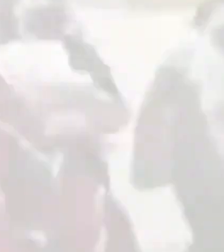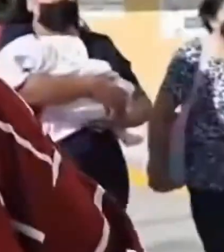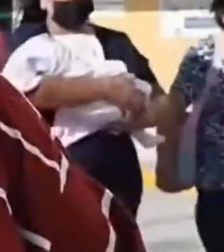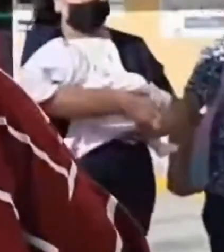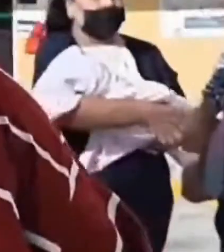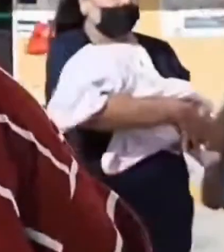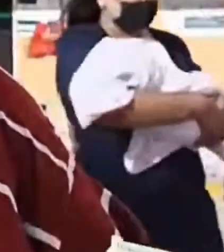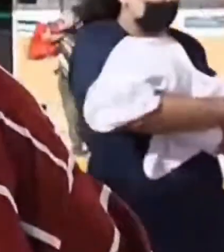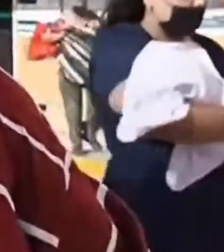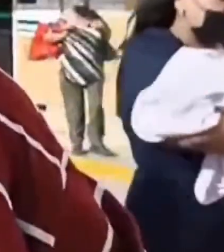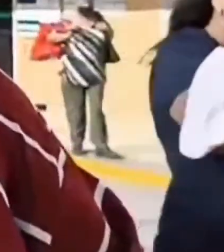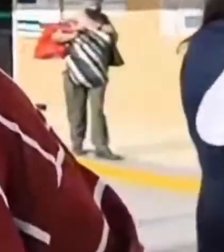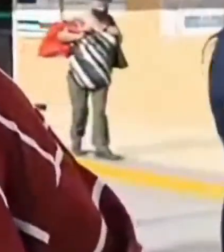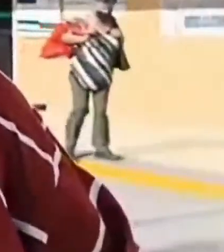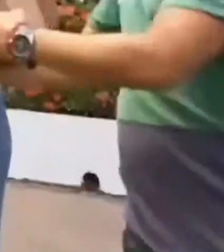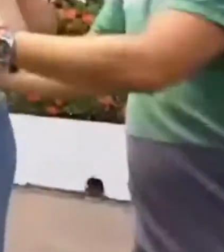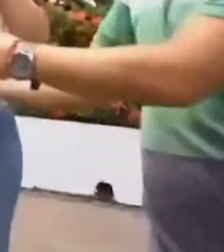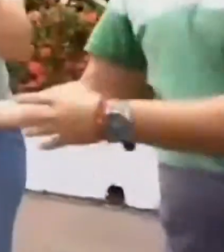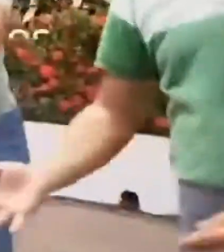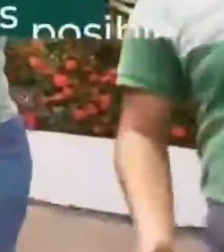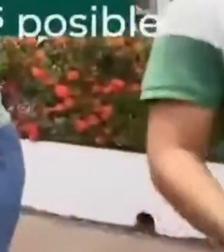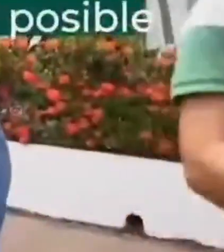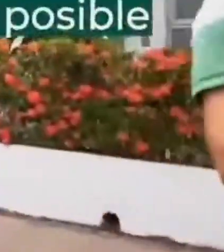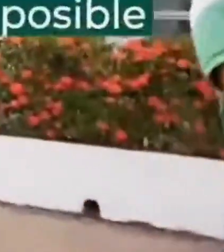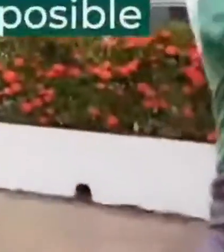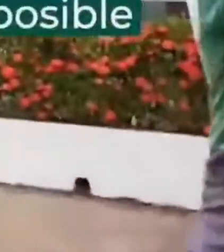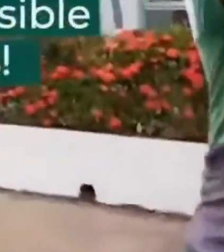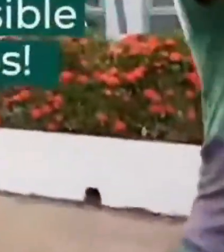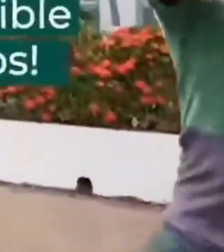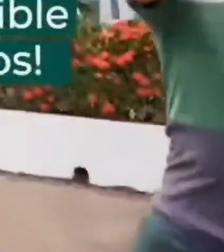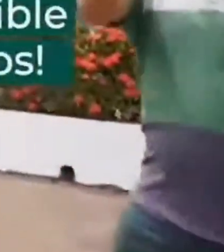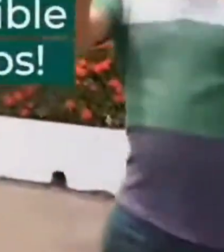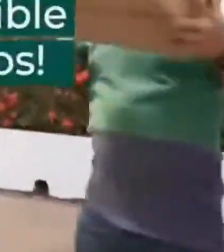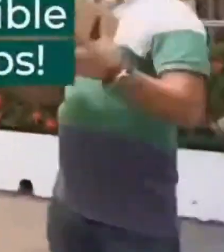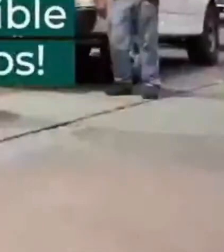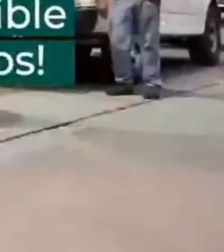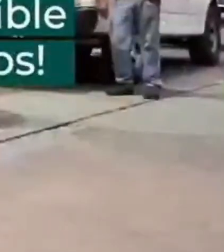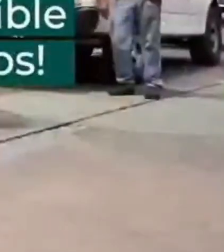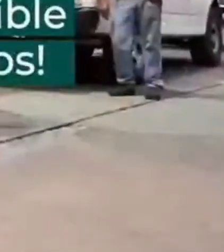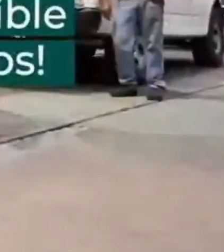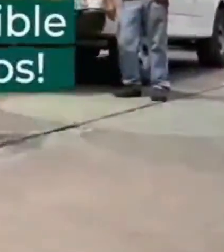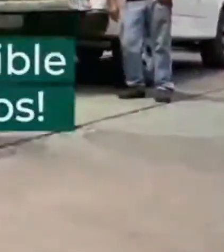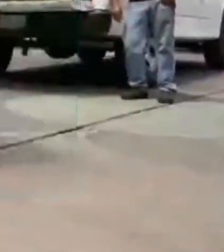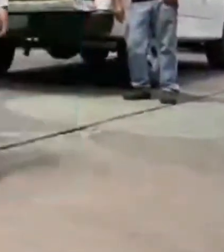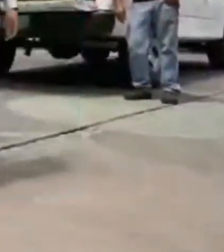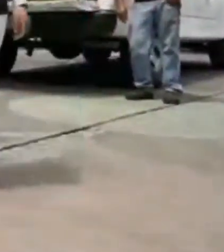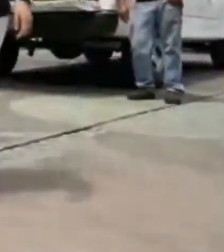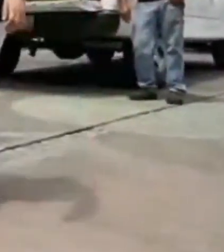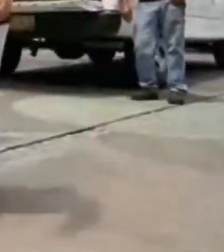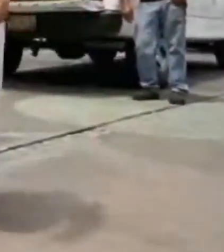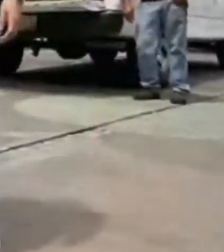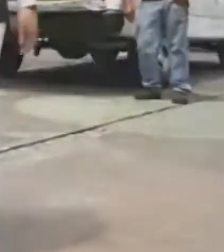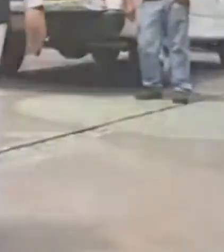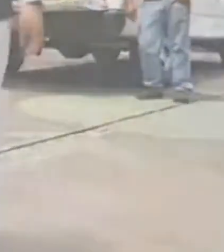es. Ahora sí hay abasto suficiente. La transformación es posible porque la hacemos juntos.